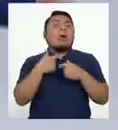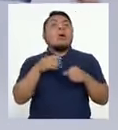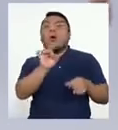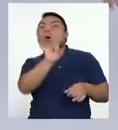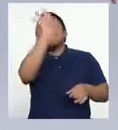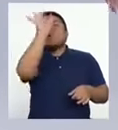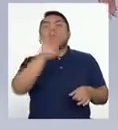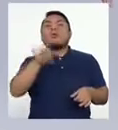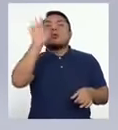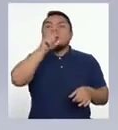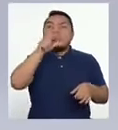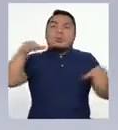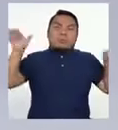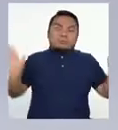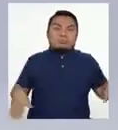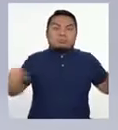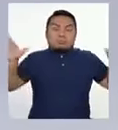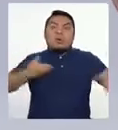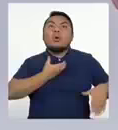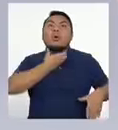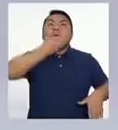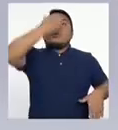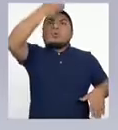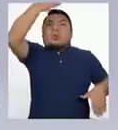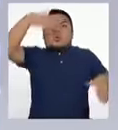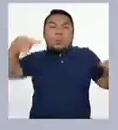O muy grandes como el avestruz.